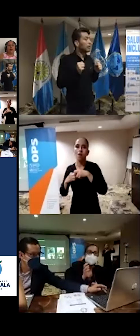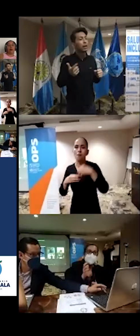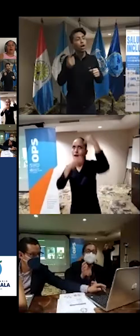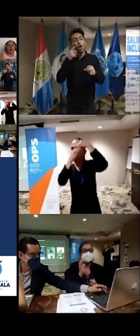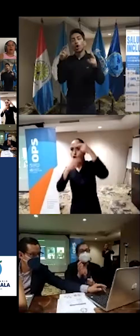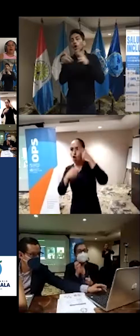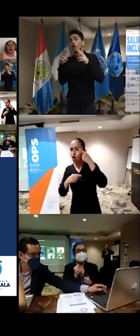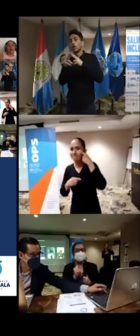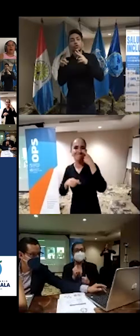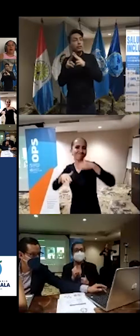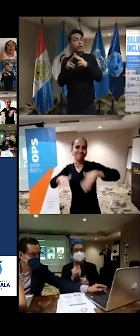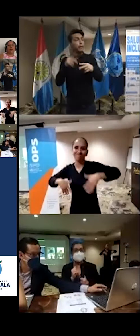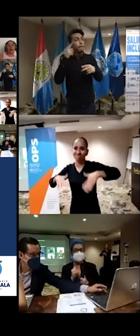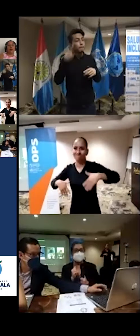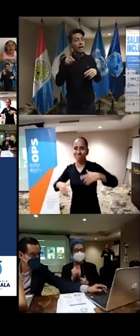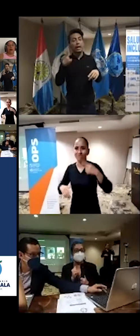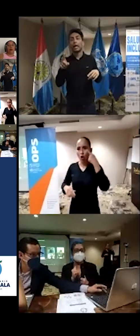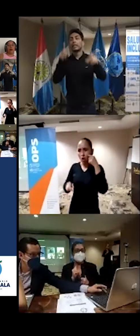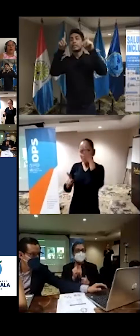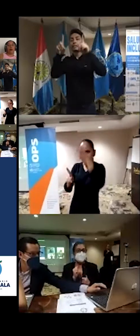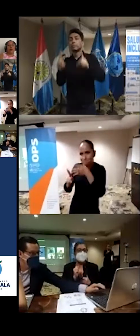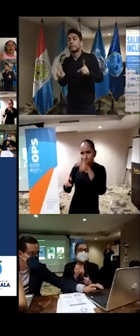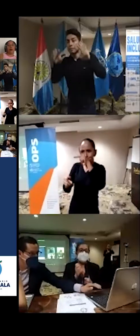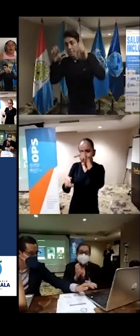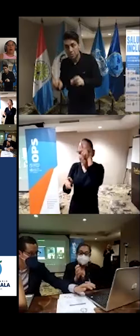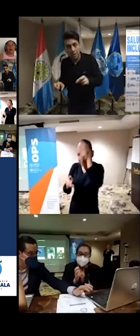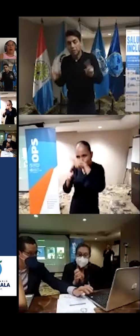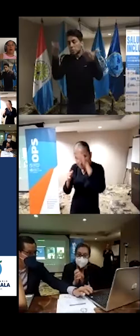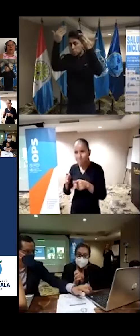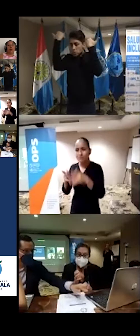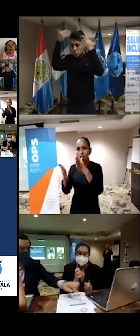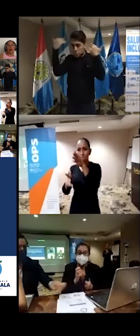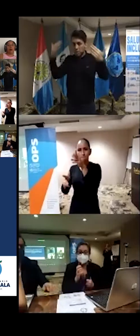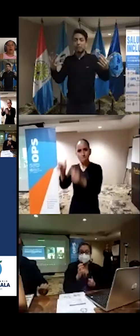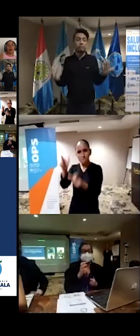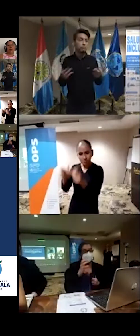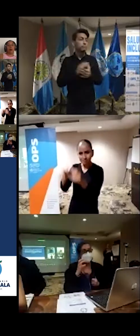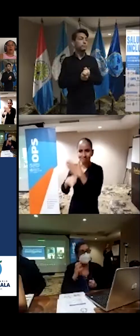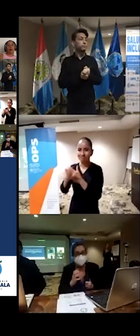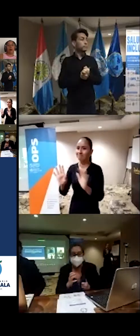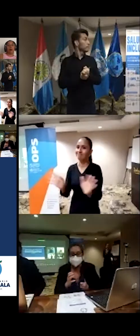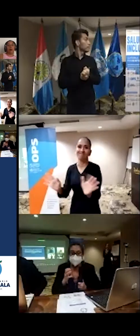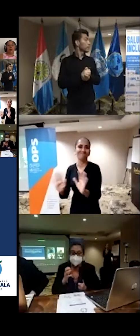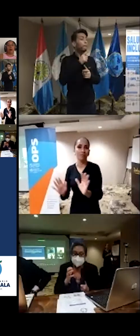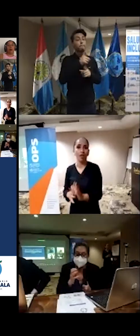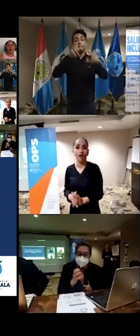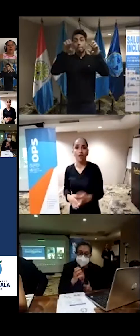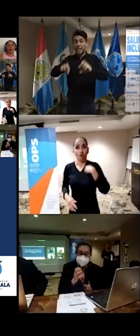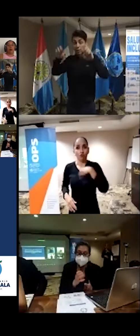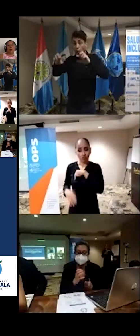conocimiento acerca de las personas con discapacidad. Parte de ello es que nuestros profesionales y